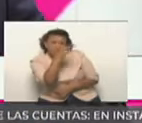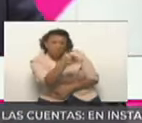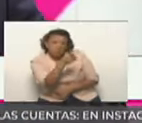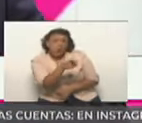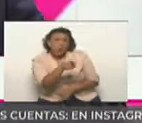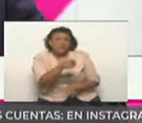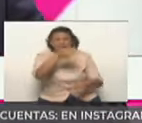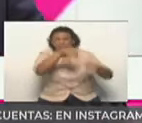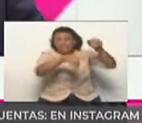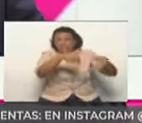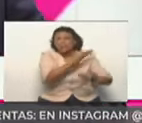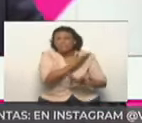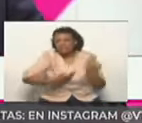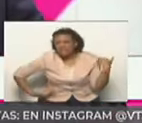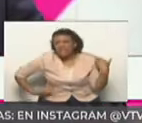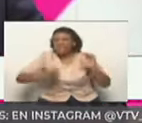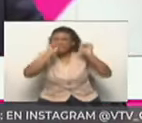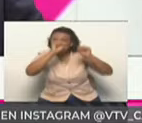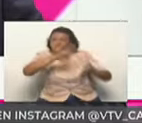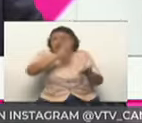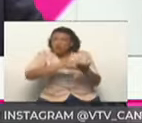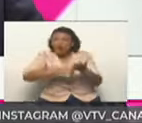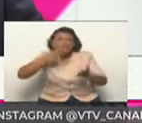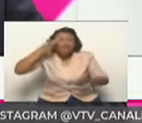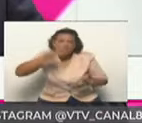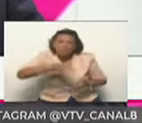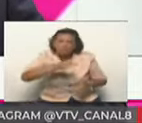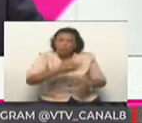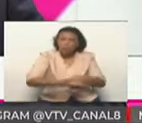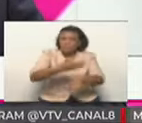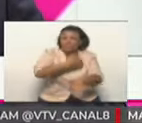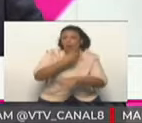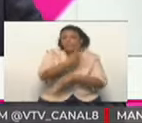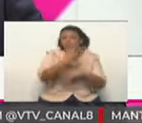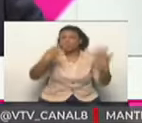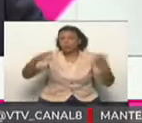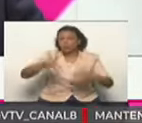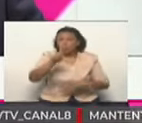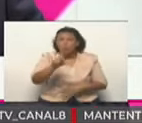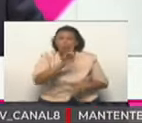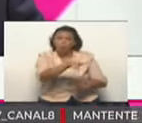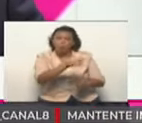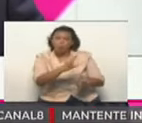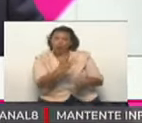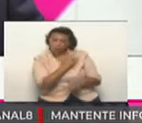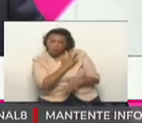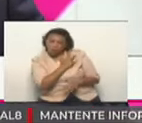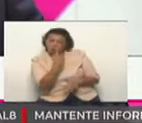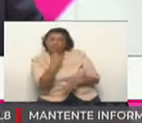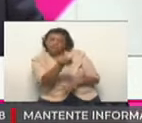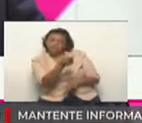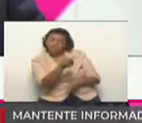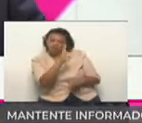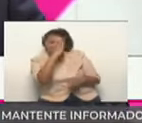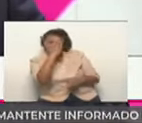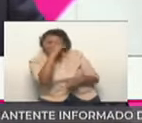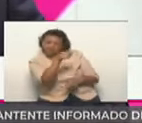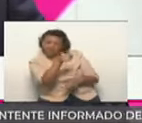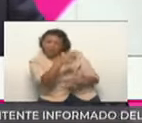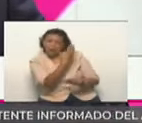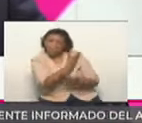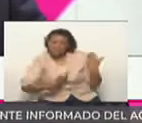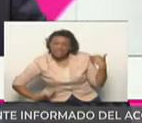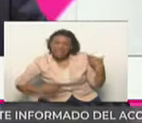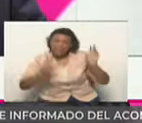suponía que este veto se iba a presentar en Brasil otra cosa? Y que este veto, ¿por qué no es de Lula? Porque este evento es de